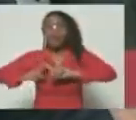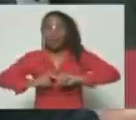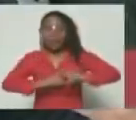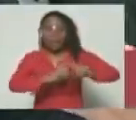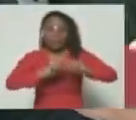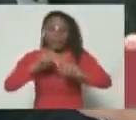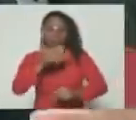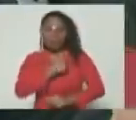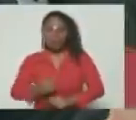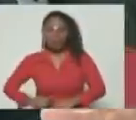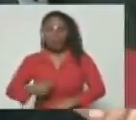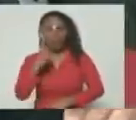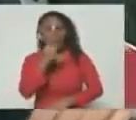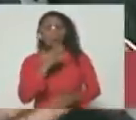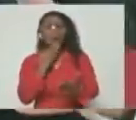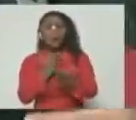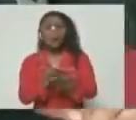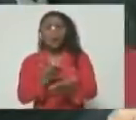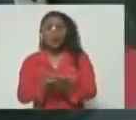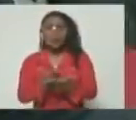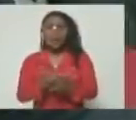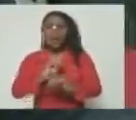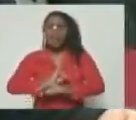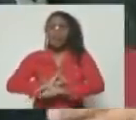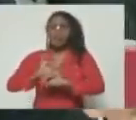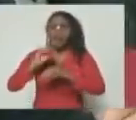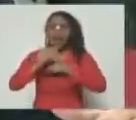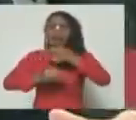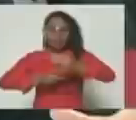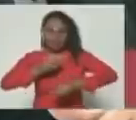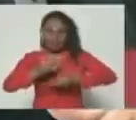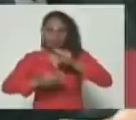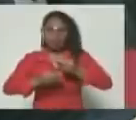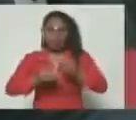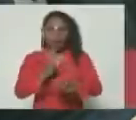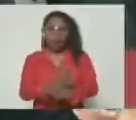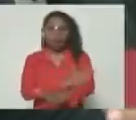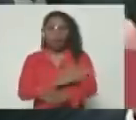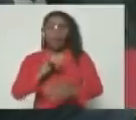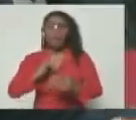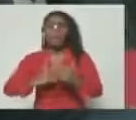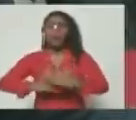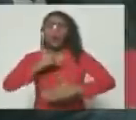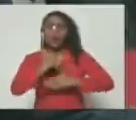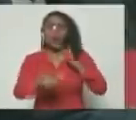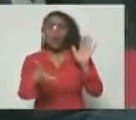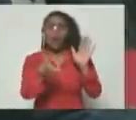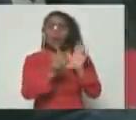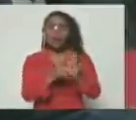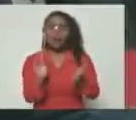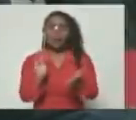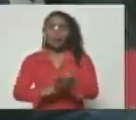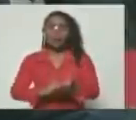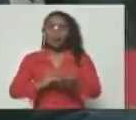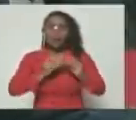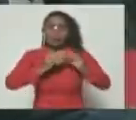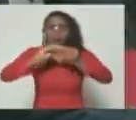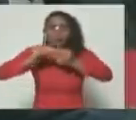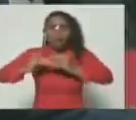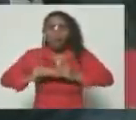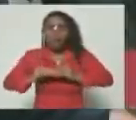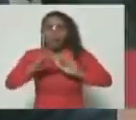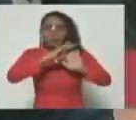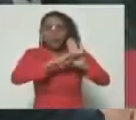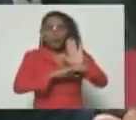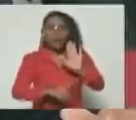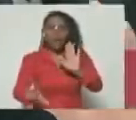presidente. Una, propuestas que terminan siendo ante proyectos de ley que se han venido incorporando a la agenda